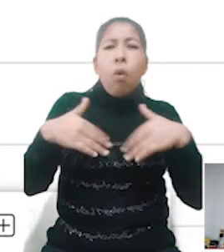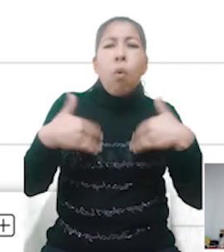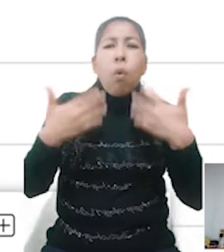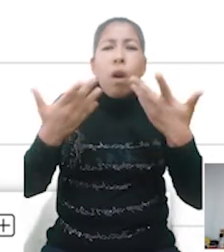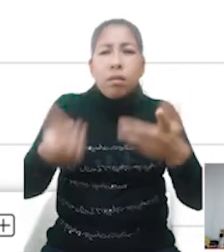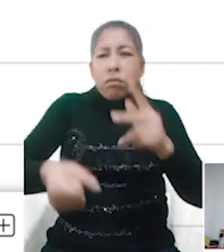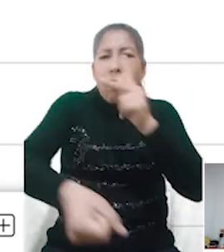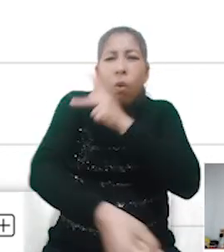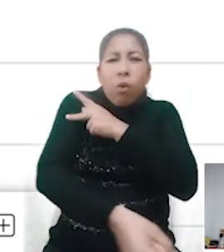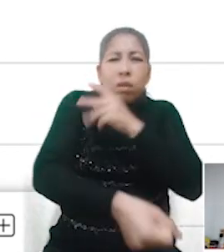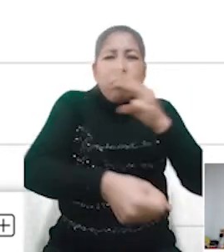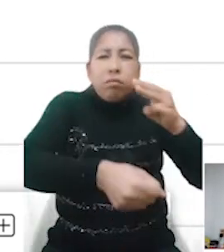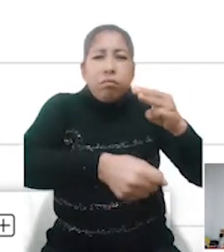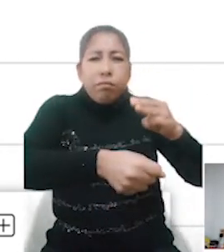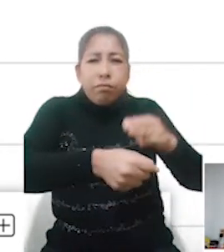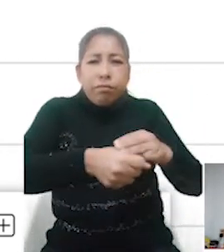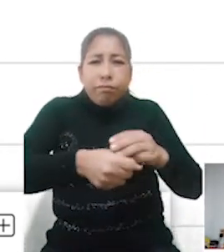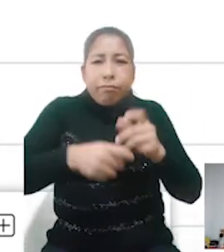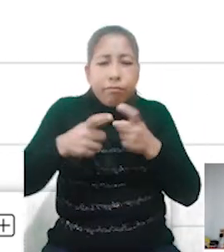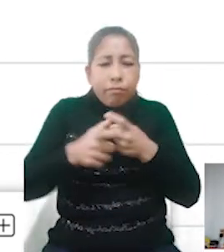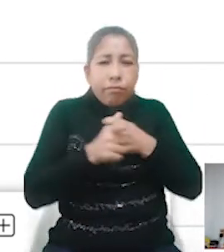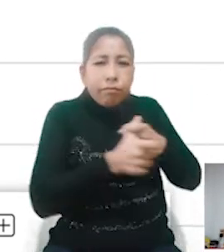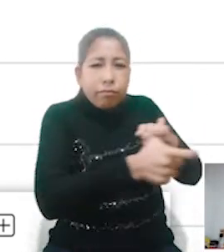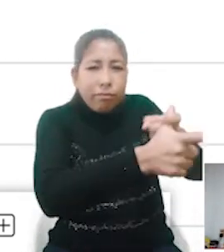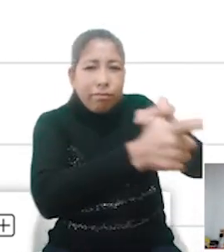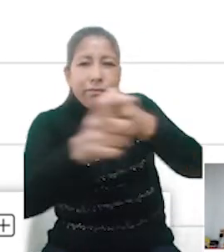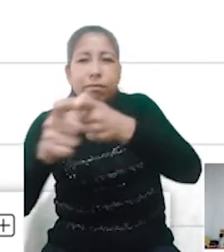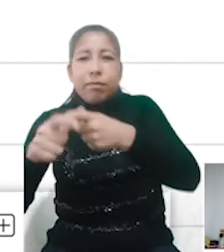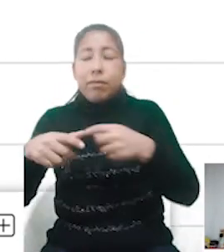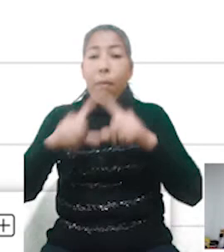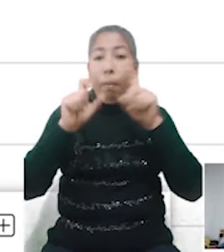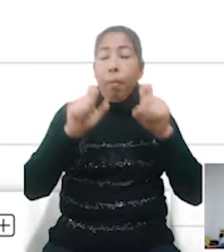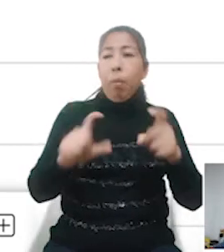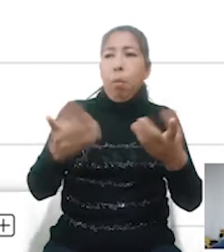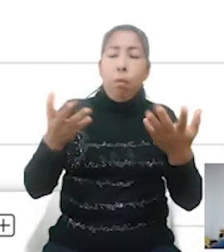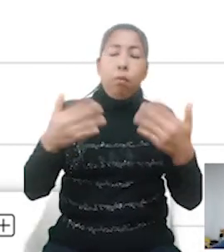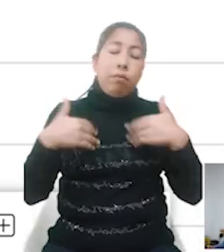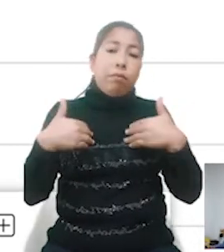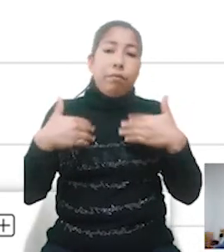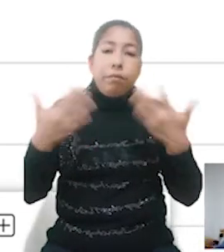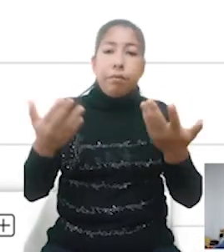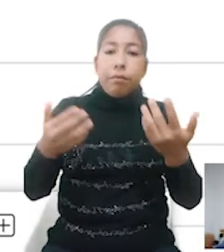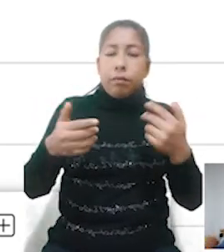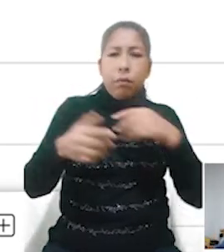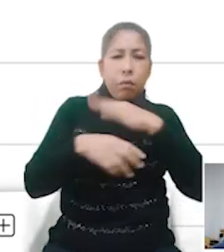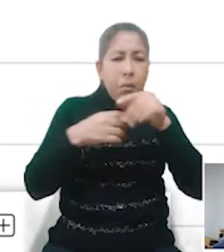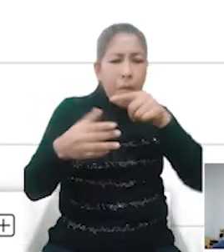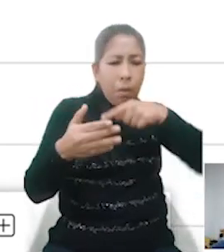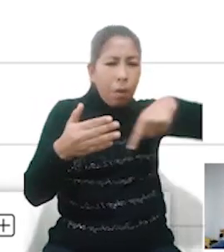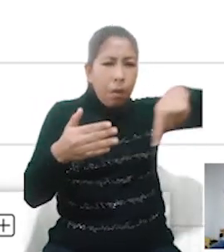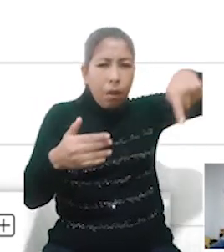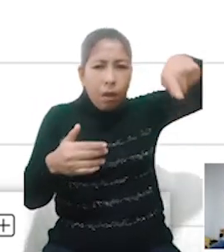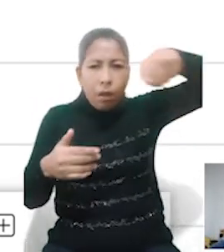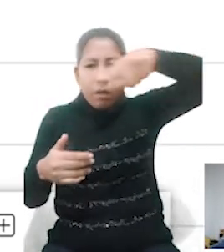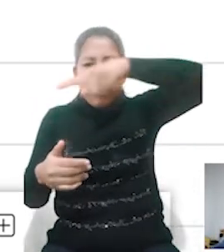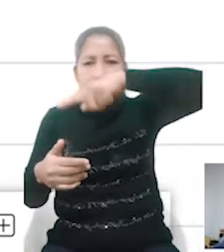1.5 kilómetros. ¿Cuántos kilómetros ha recorrido el caballo? Es la pregunta. Tenemos acá en un círculo que representa la pista circular por